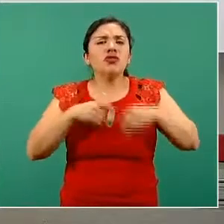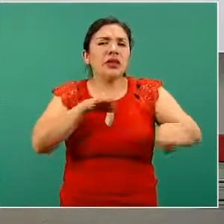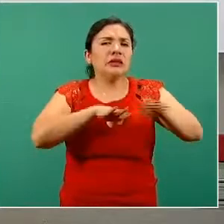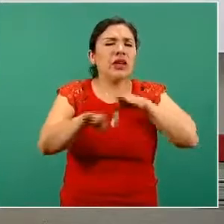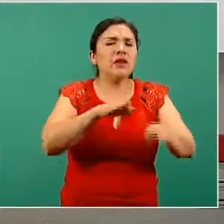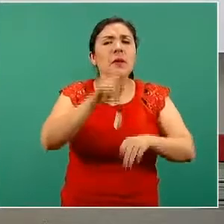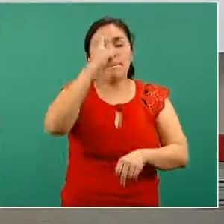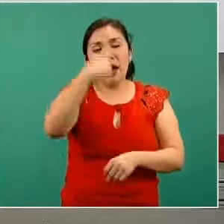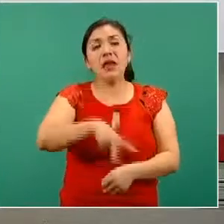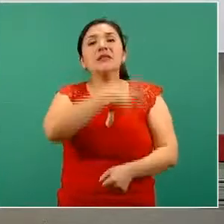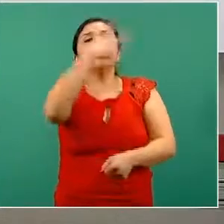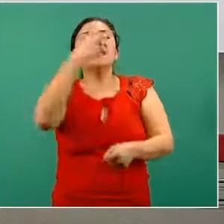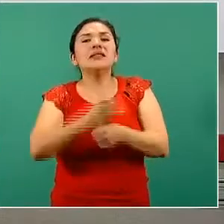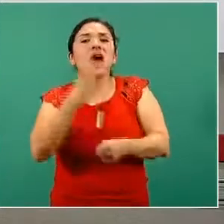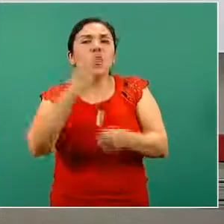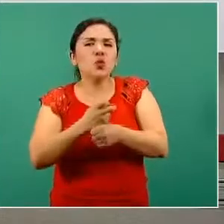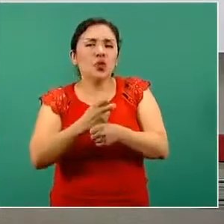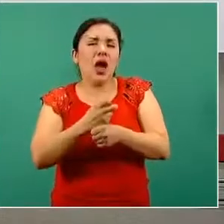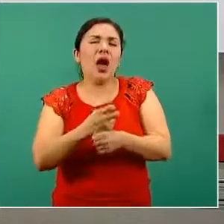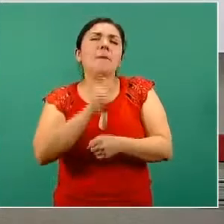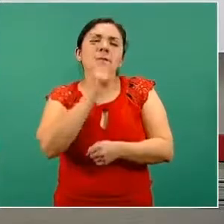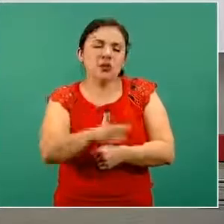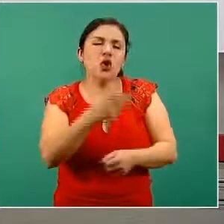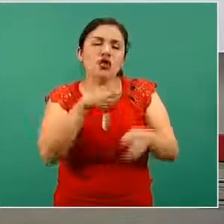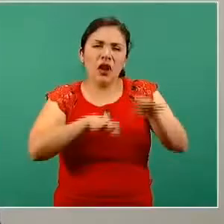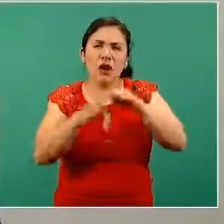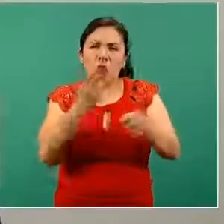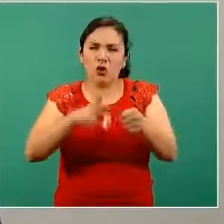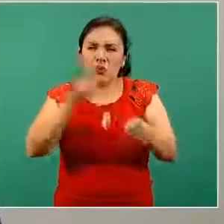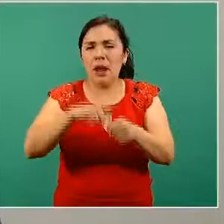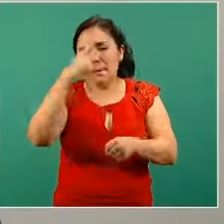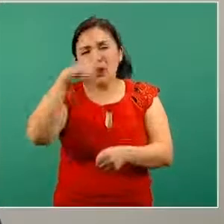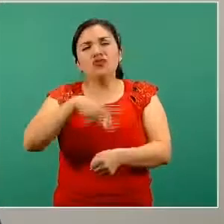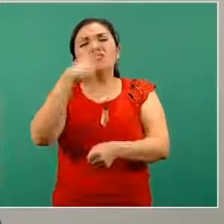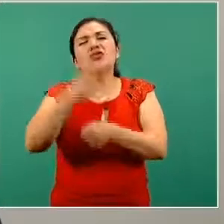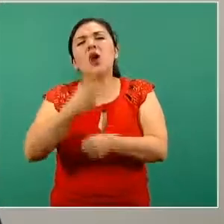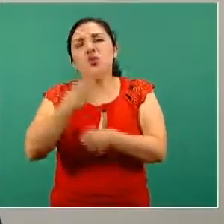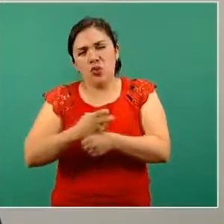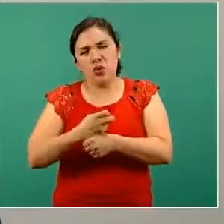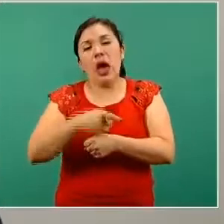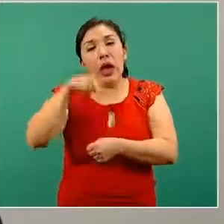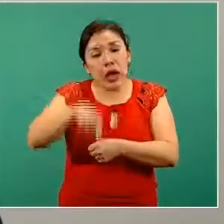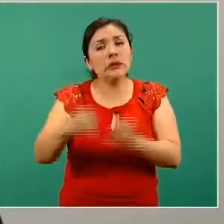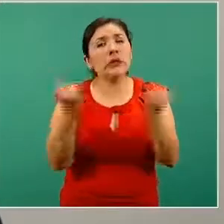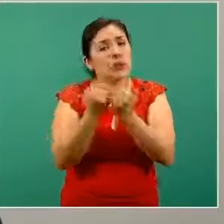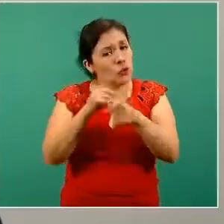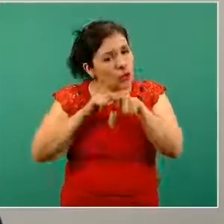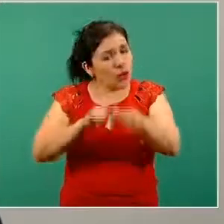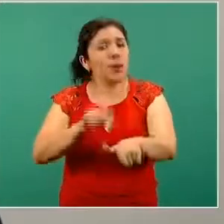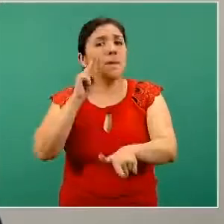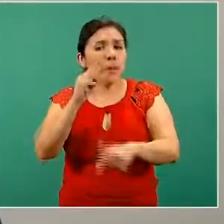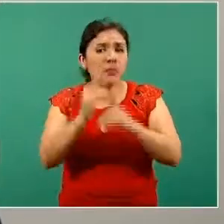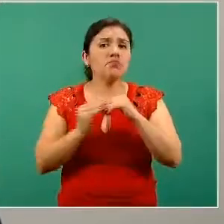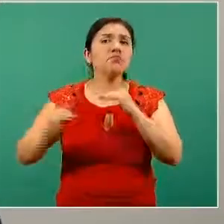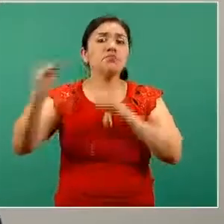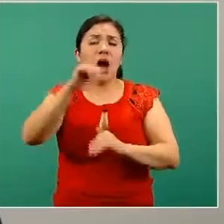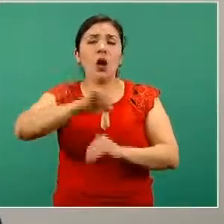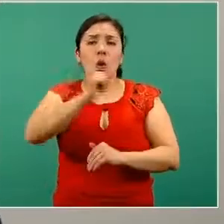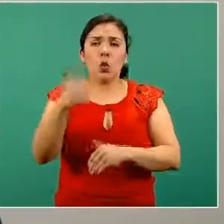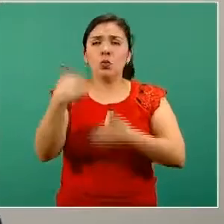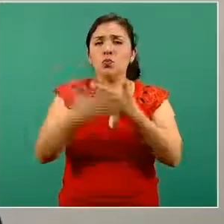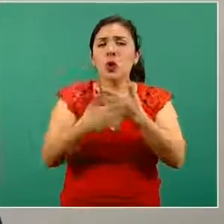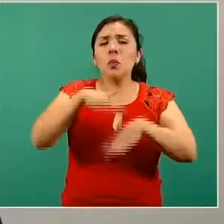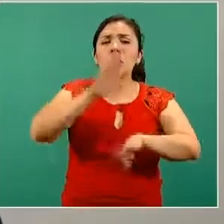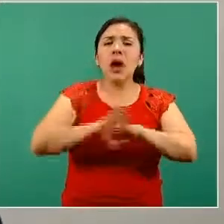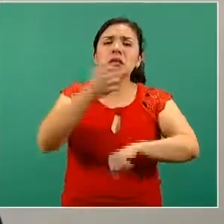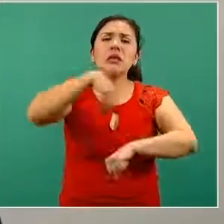de segunda línea, y obviamente aquí también podremos empezar a ver un avance en las siguientes